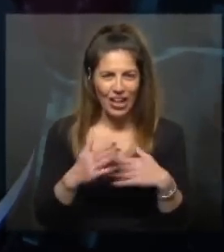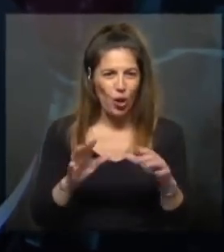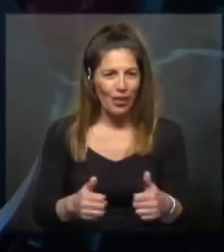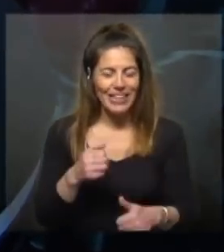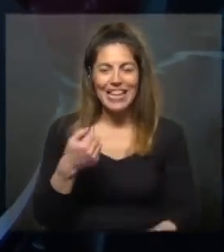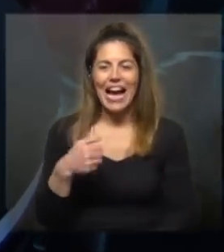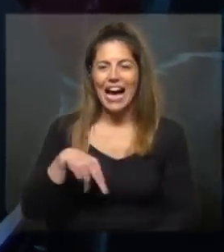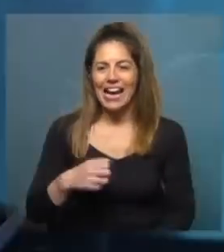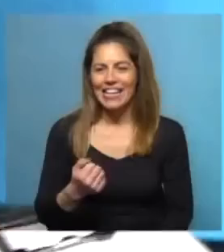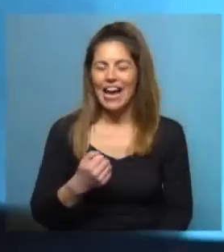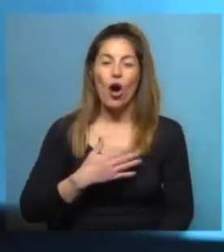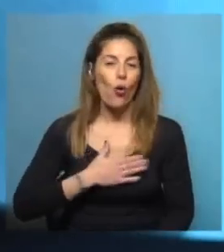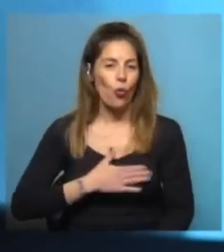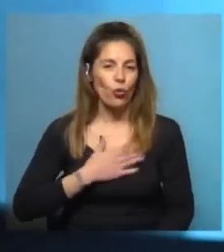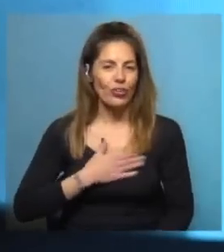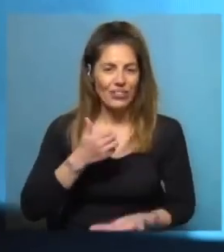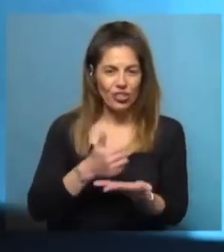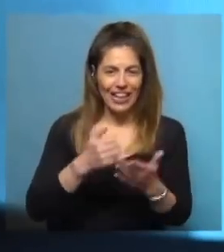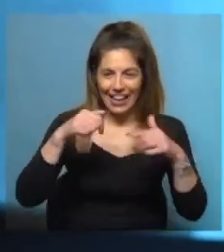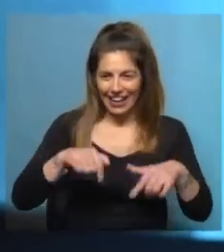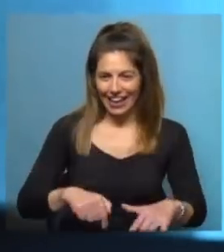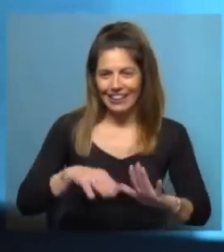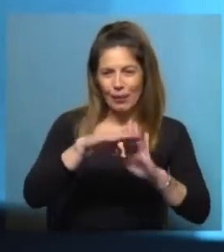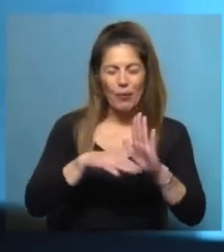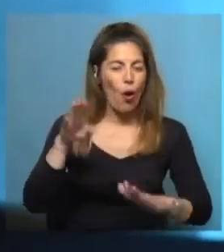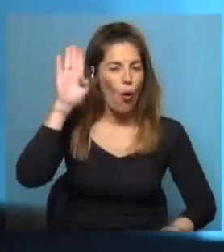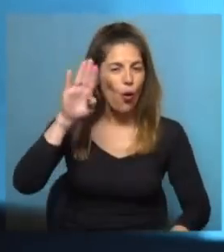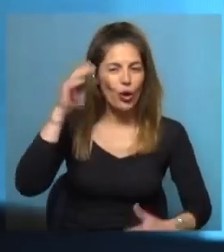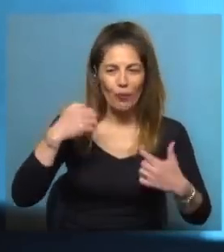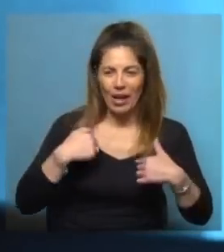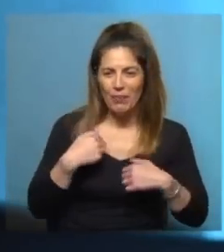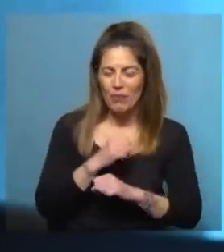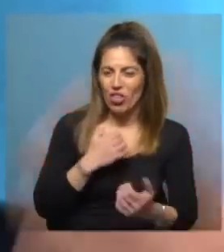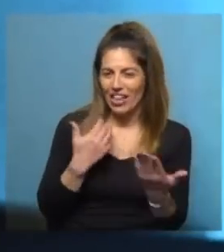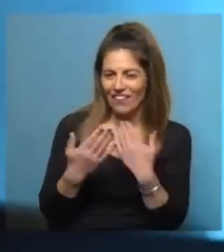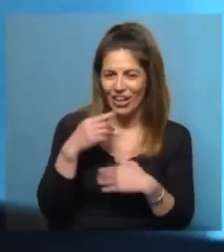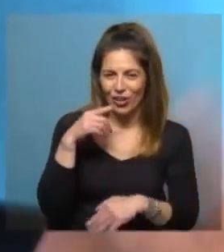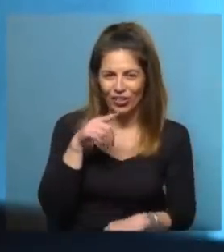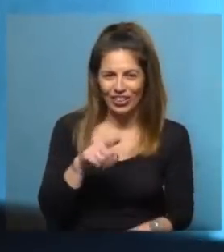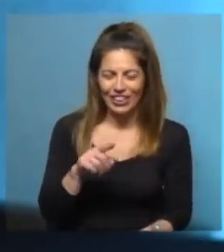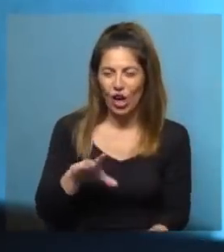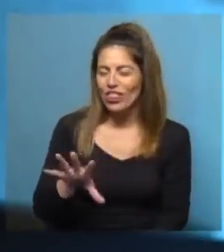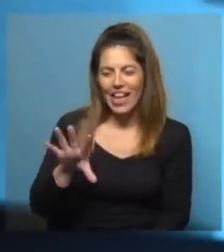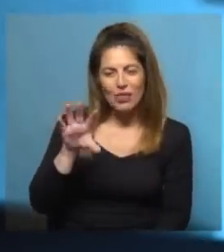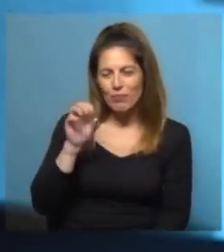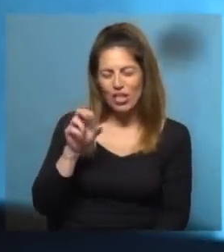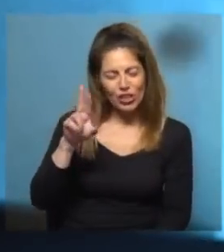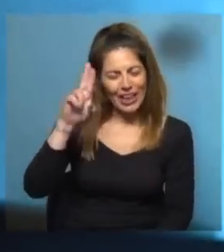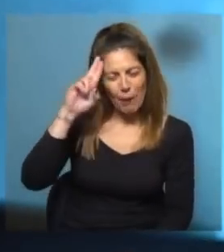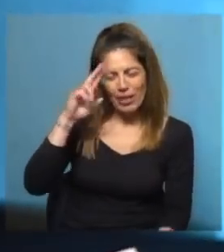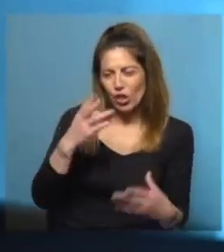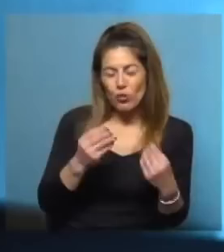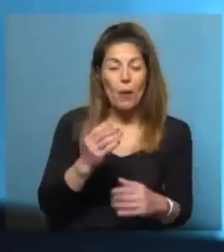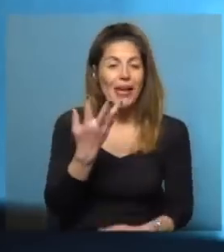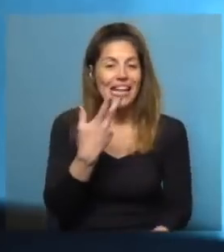Ana todo bien un gustazo estar acá en este programa un honor para mí poder conversar contigo miro y te respeto un montón y me encanta